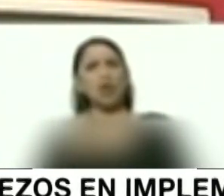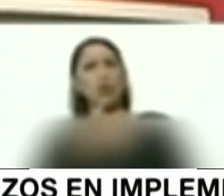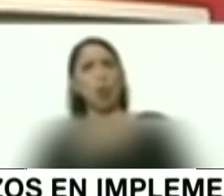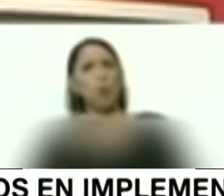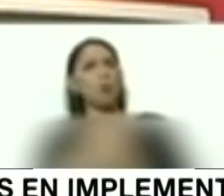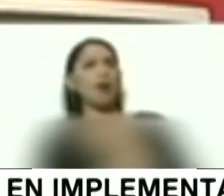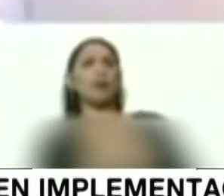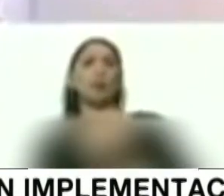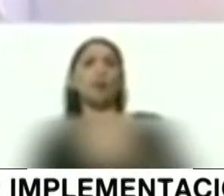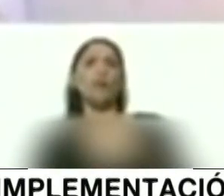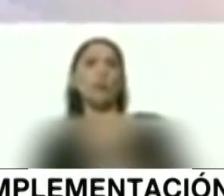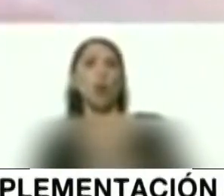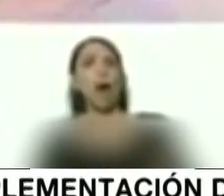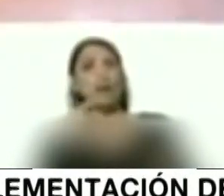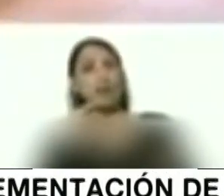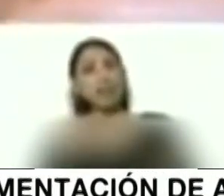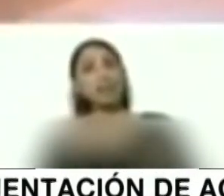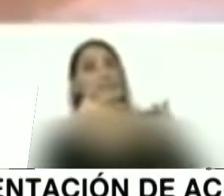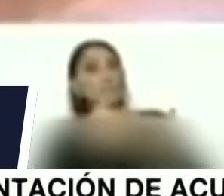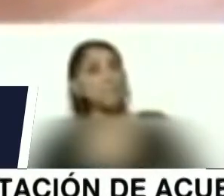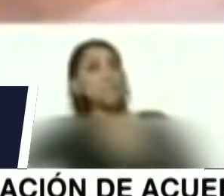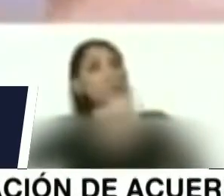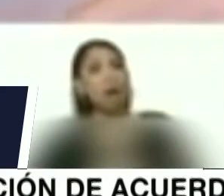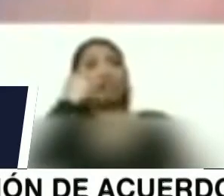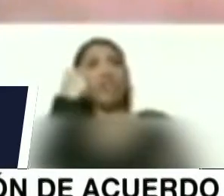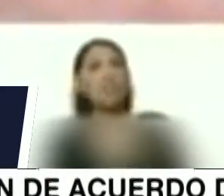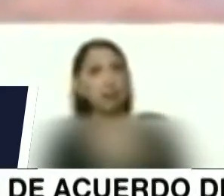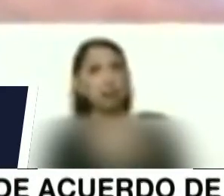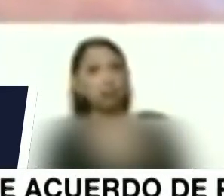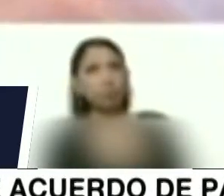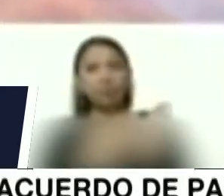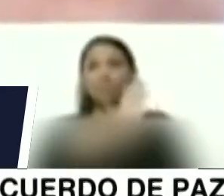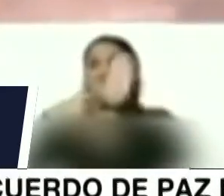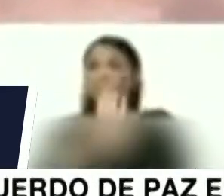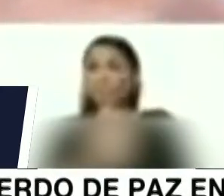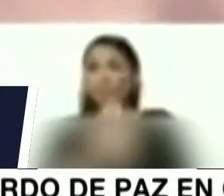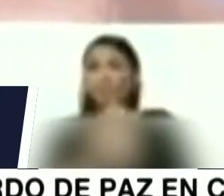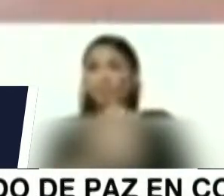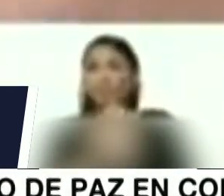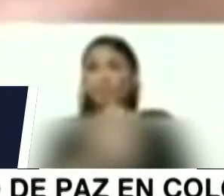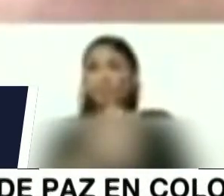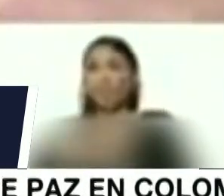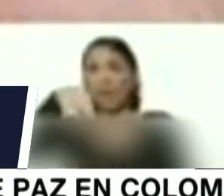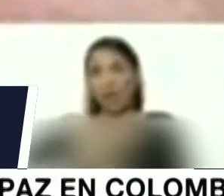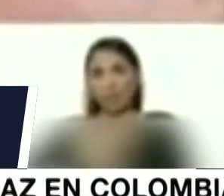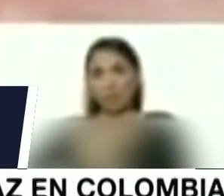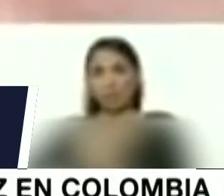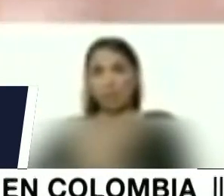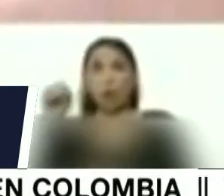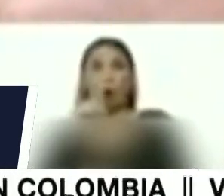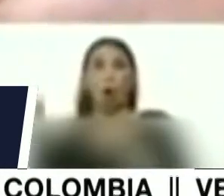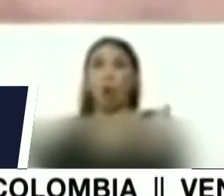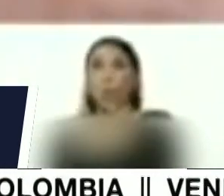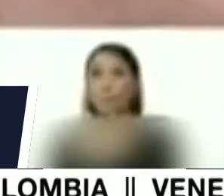dice, firmado, sellado y presentado en o con la